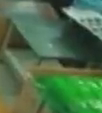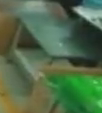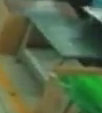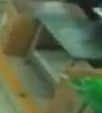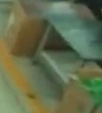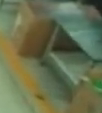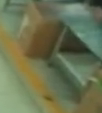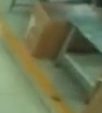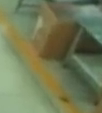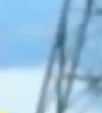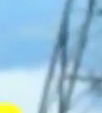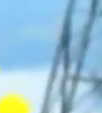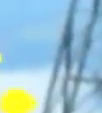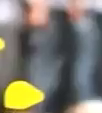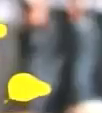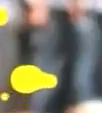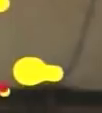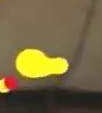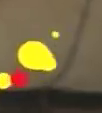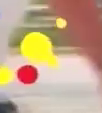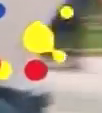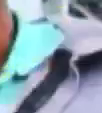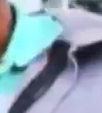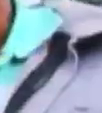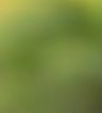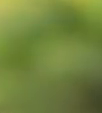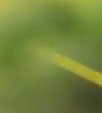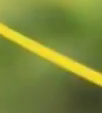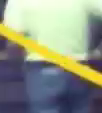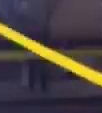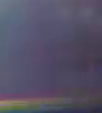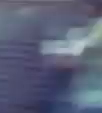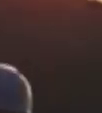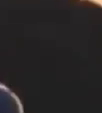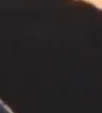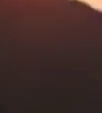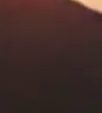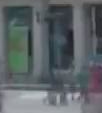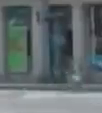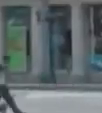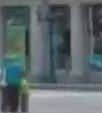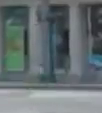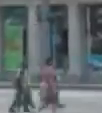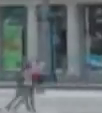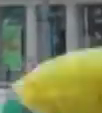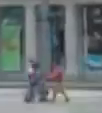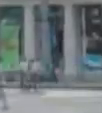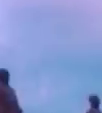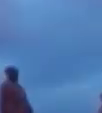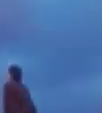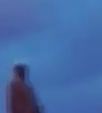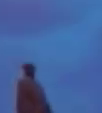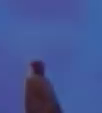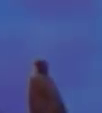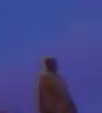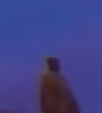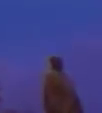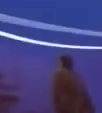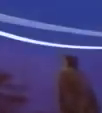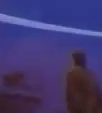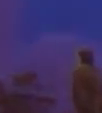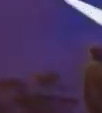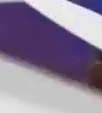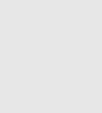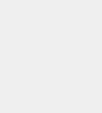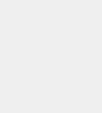Bienvenidos y bienvenidas a continuación una transmisión conjunta de radio y televisión por su derecho